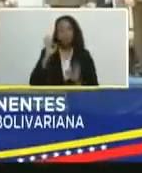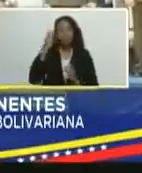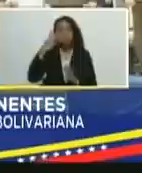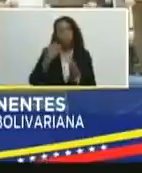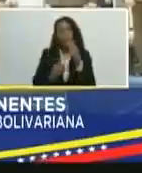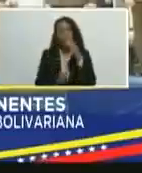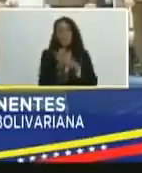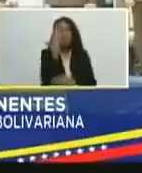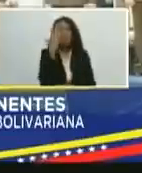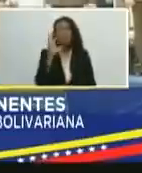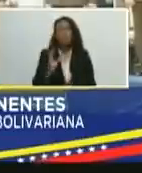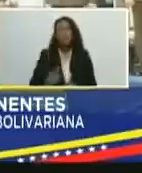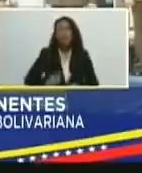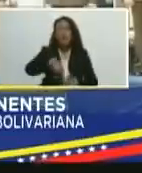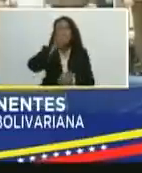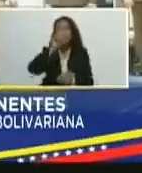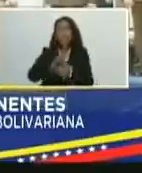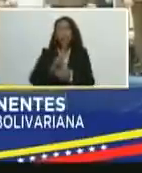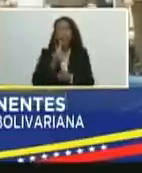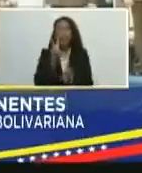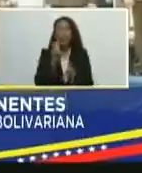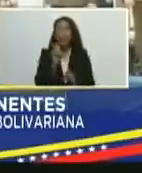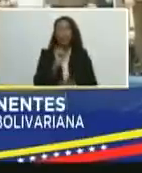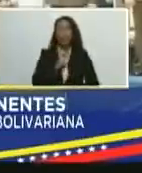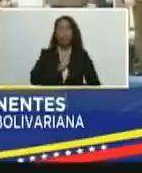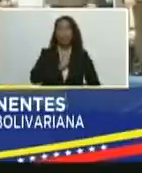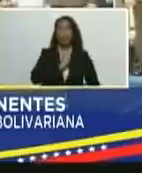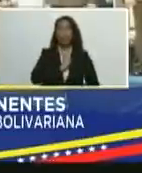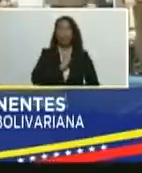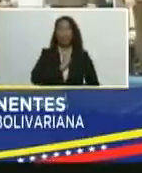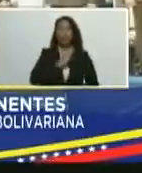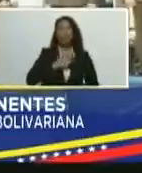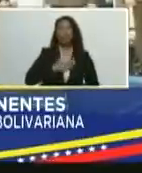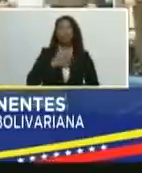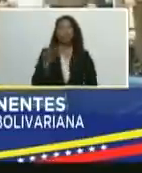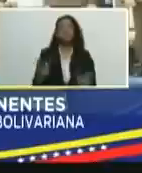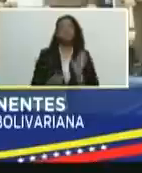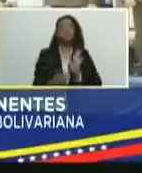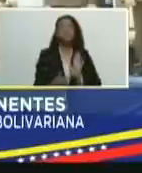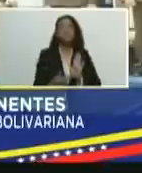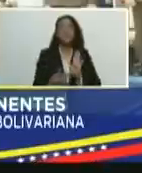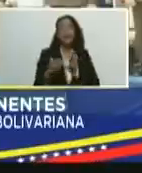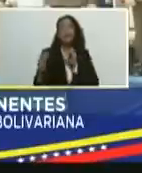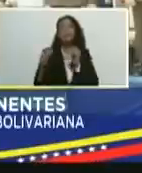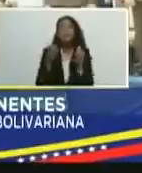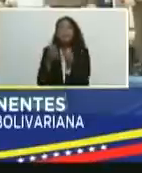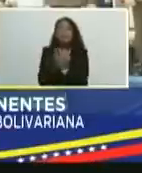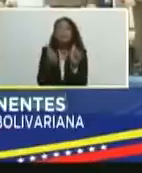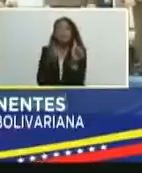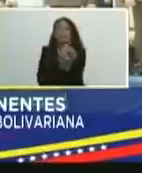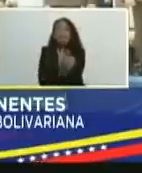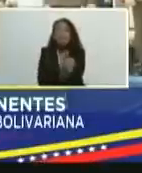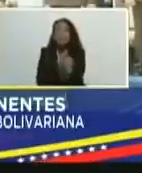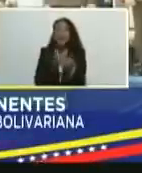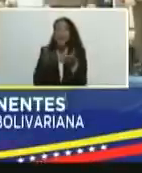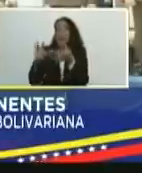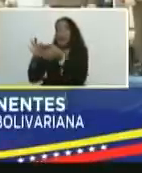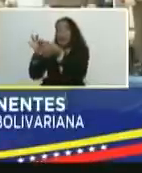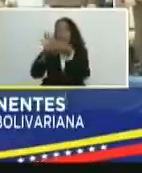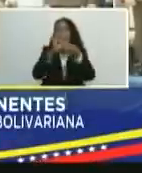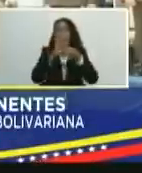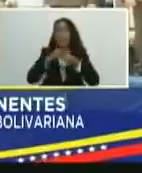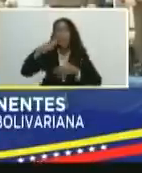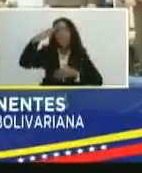fundamental de la nueva identidad es la empatía, la armonía y la unión que